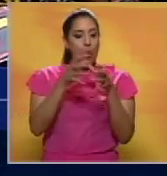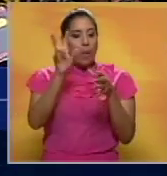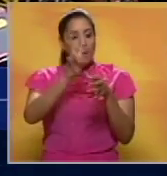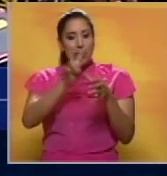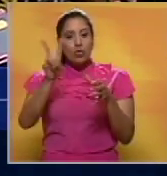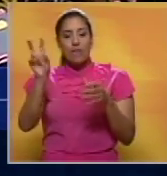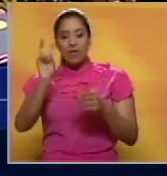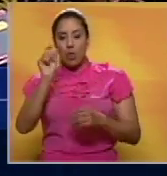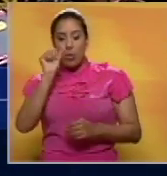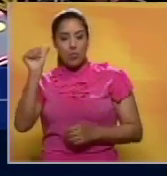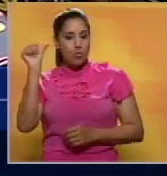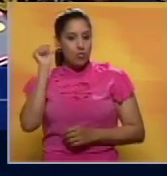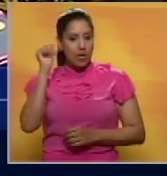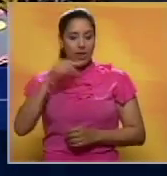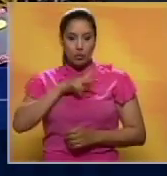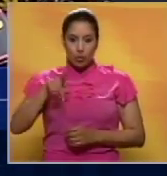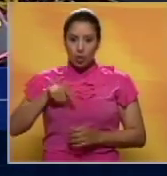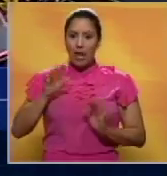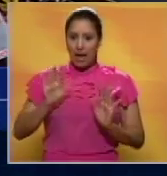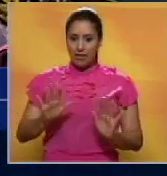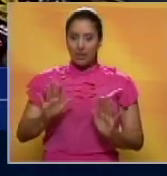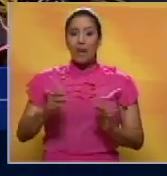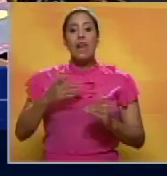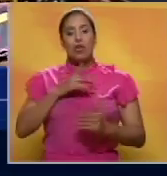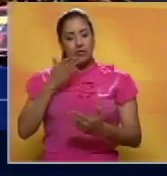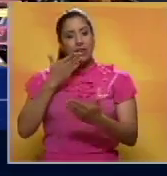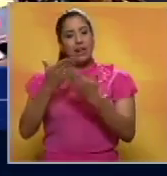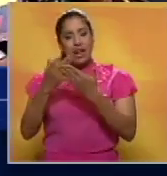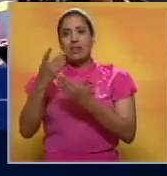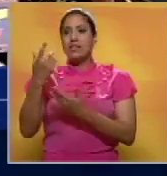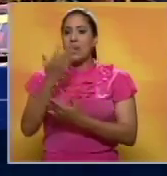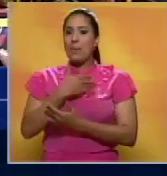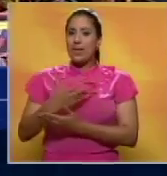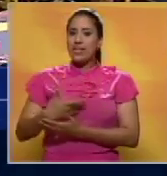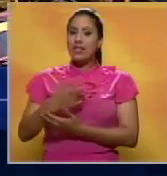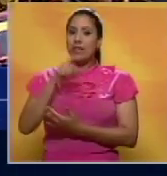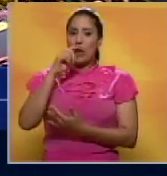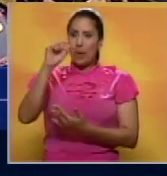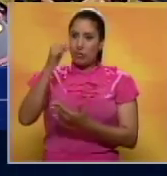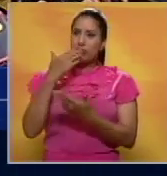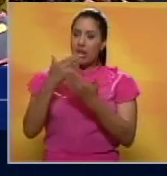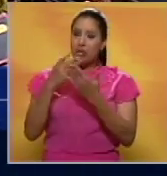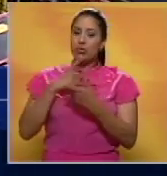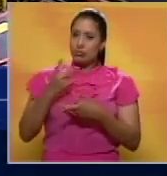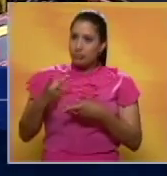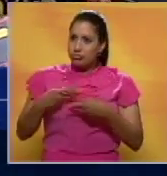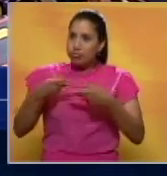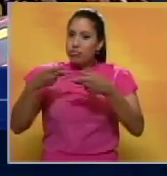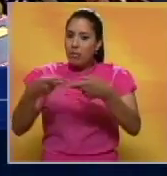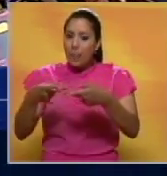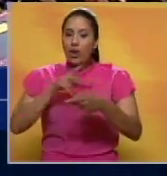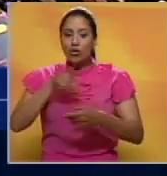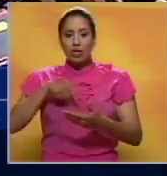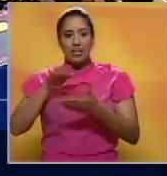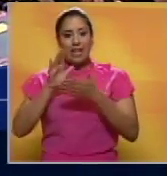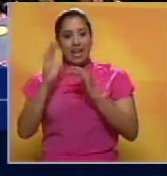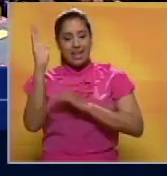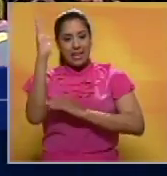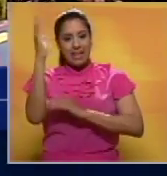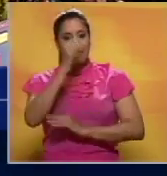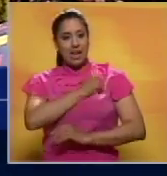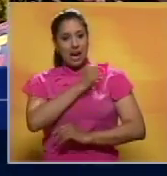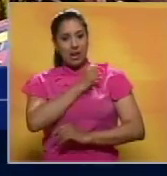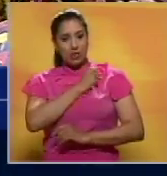venezolanos y venezolanas que somos. Nosotros agradecemos en nombre del presidente de la República haber sido recibidos por nuestra Iglesia